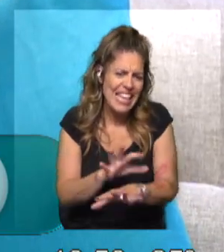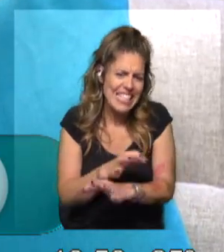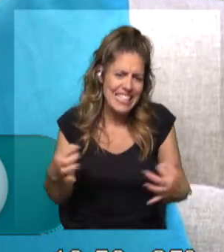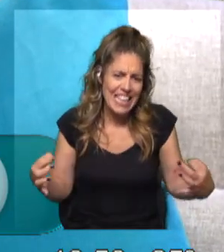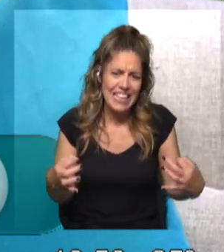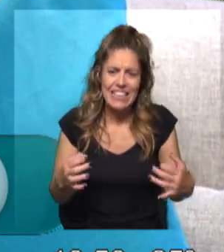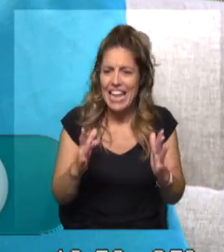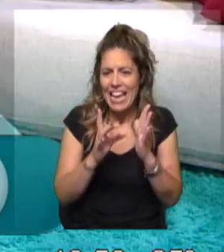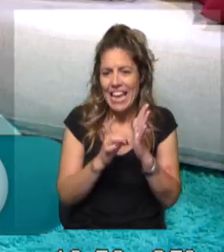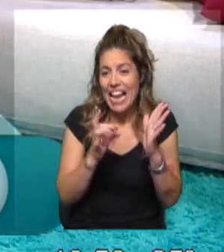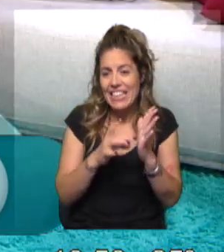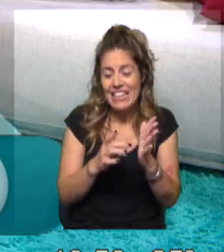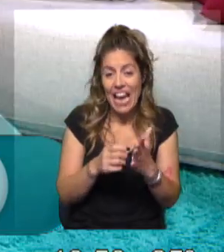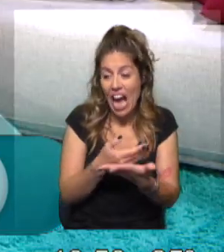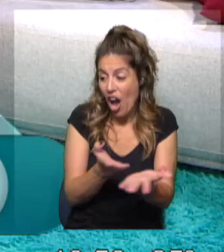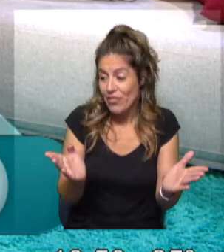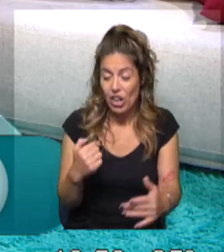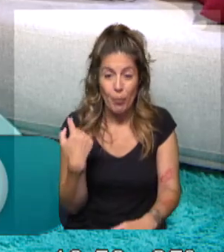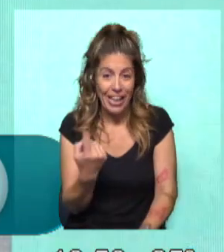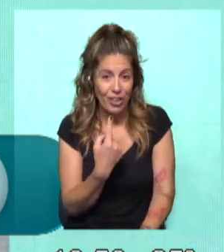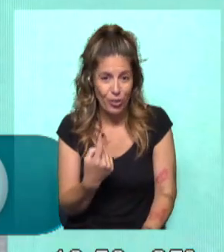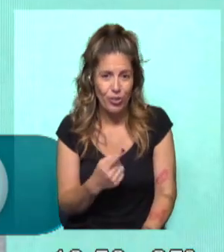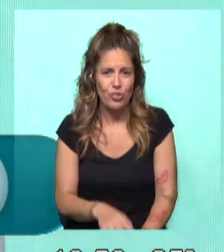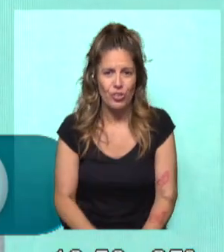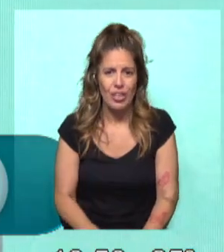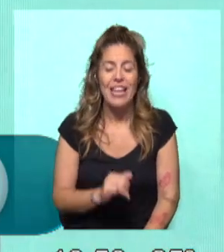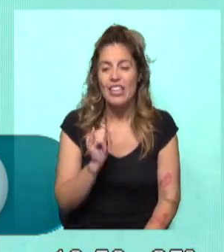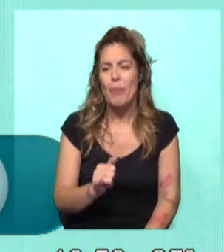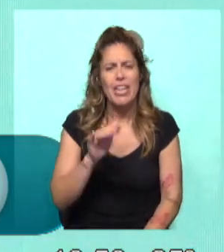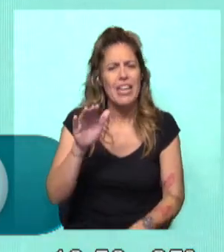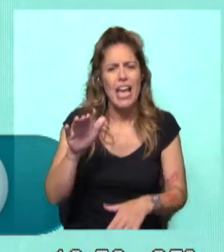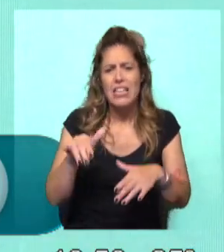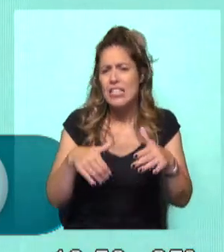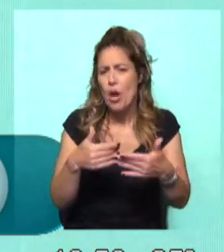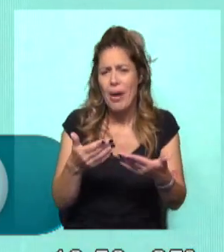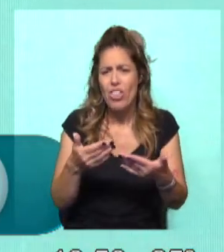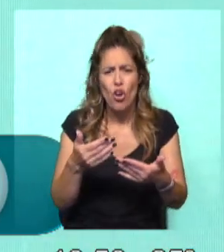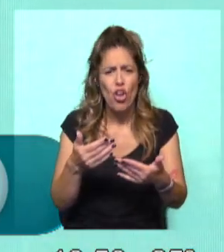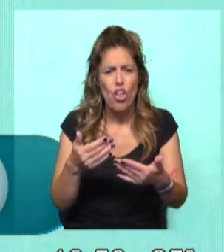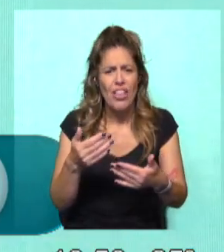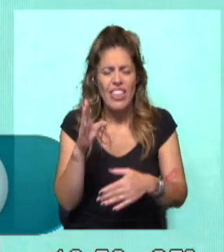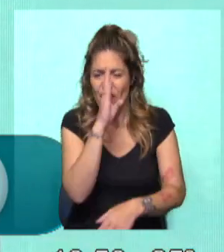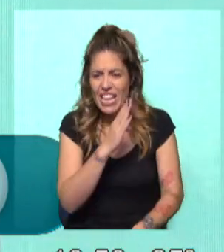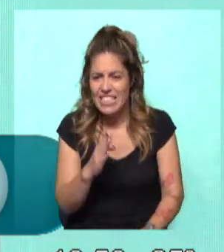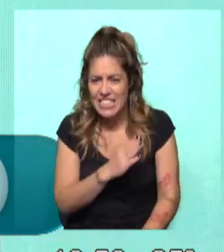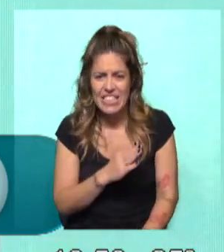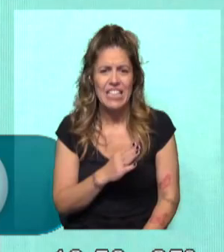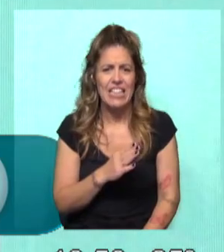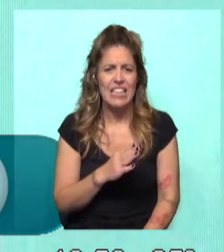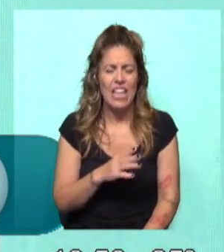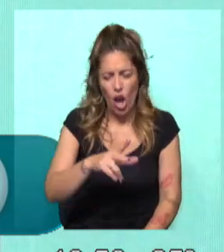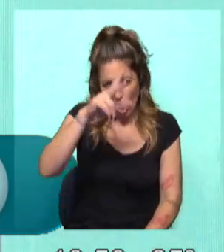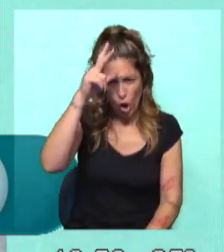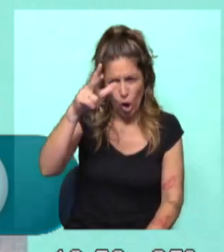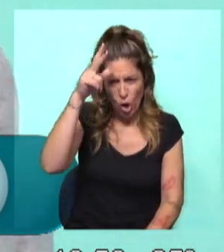Exacto. A disposición de todos nosotros. Sí, aparte han llamado a nivel desde Brasil, desde Chile, Colombia, México,